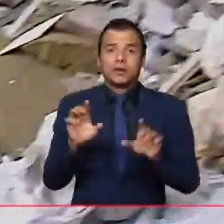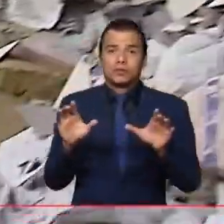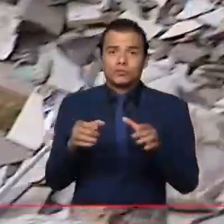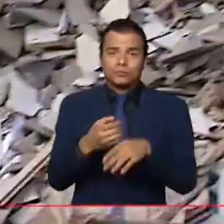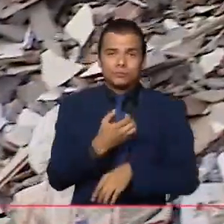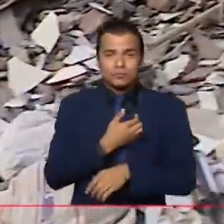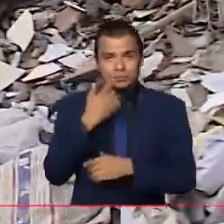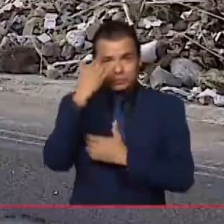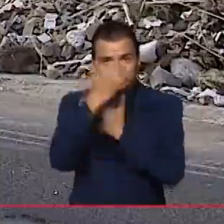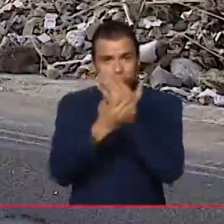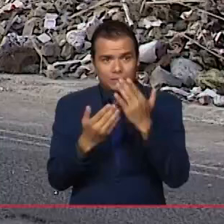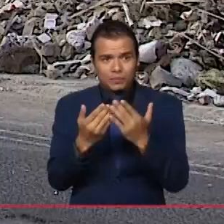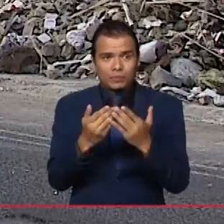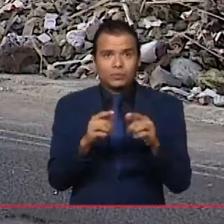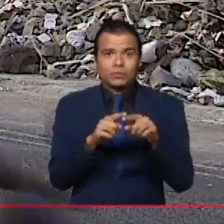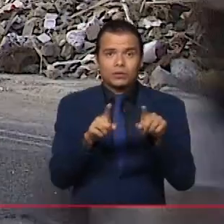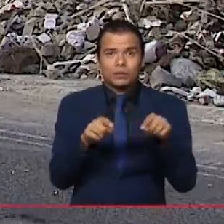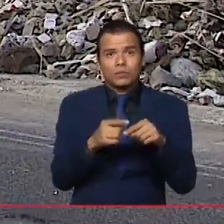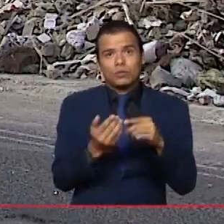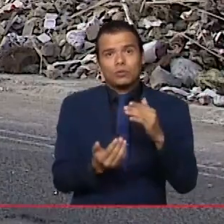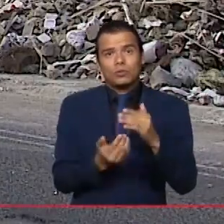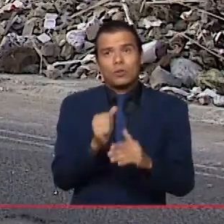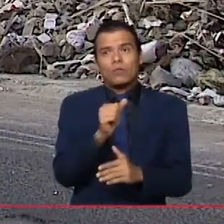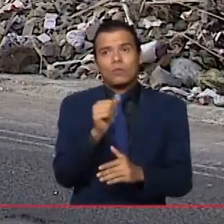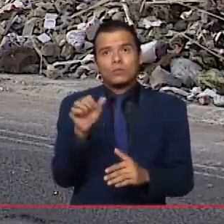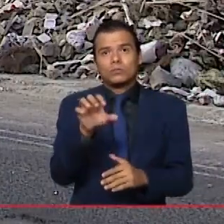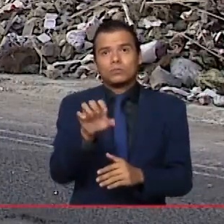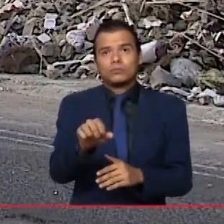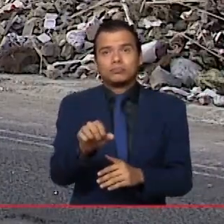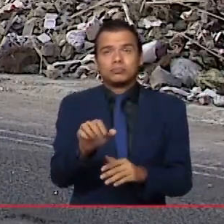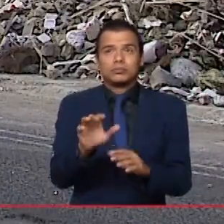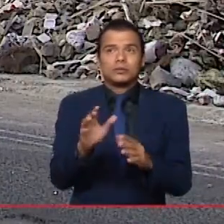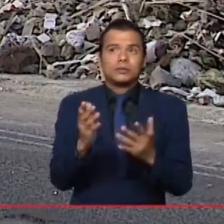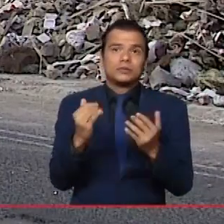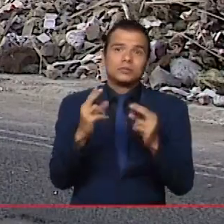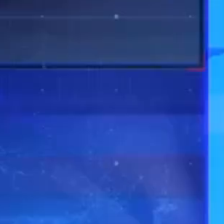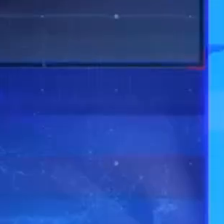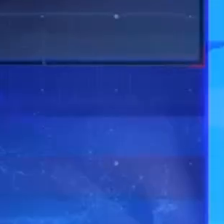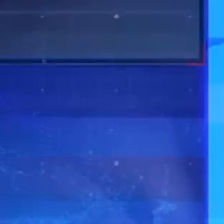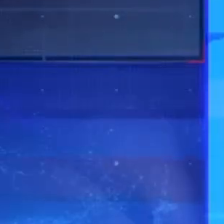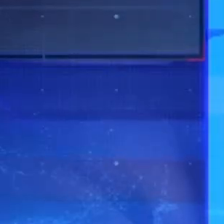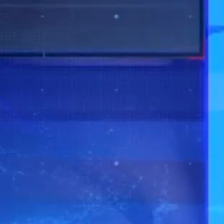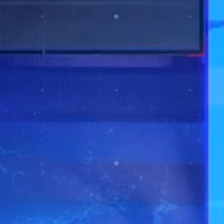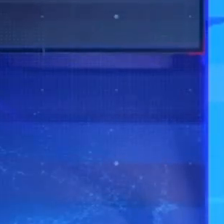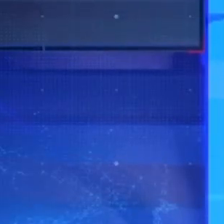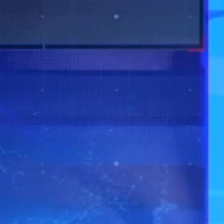deberá revisar si tiene que buscar nuevamente otro terreno a donde trasladar la escombrera.